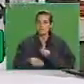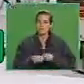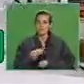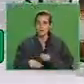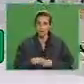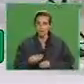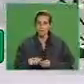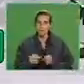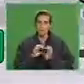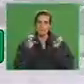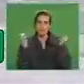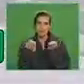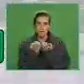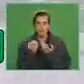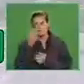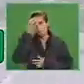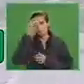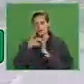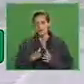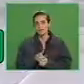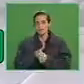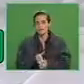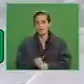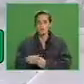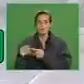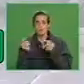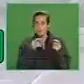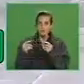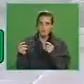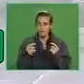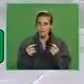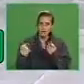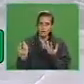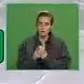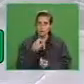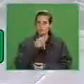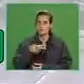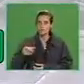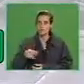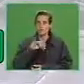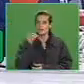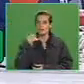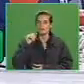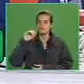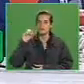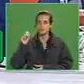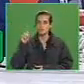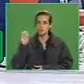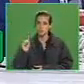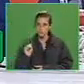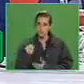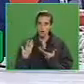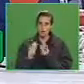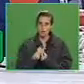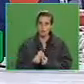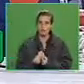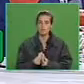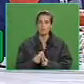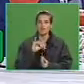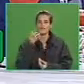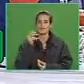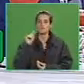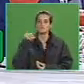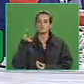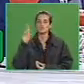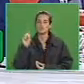conformación de un equipo, de un consejo directivo que vamos a discutir, ¿no?, con el compañero Jesús Faría, allí acompañando al compañero Jesús